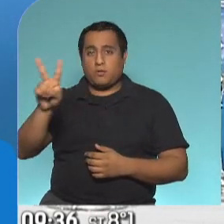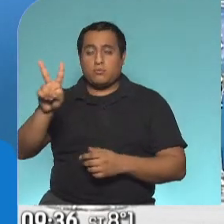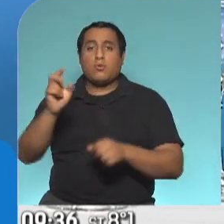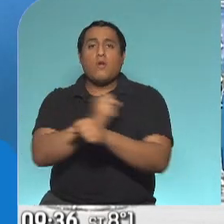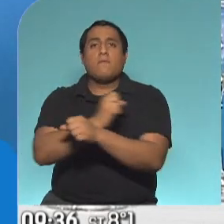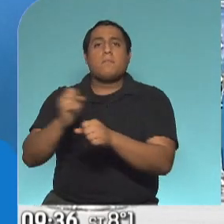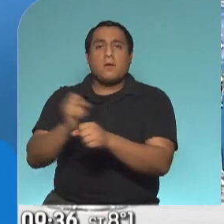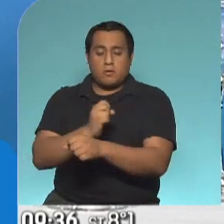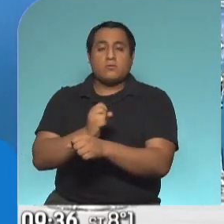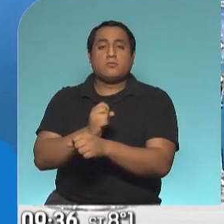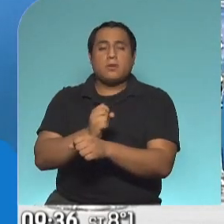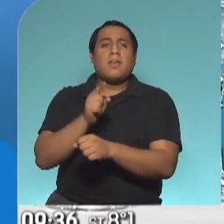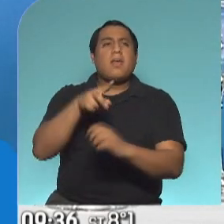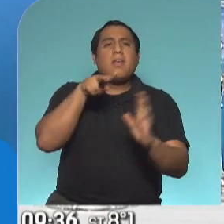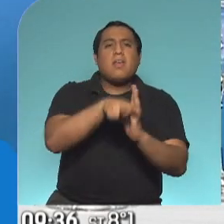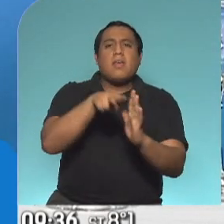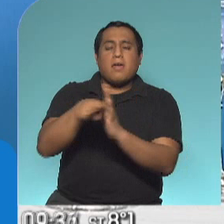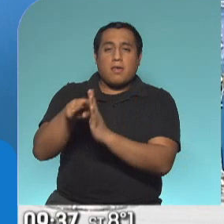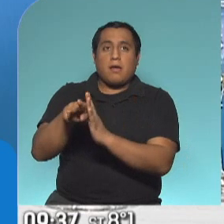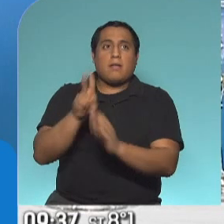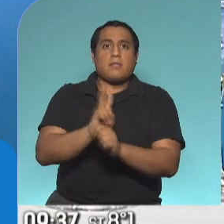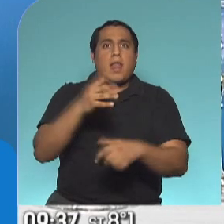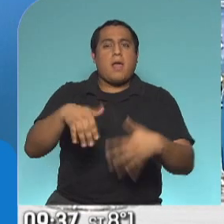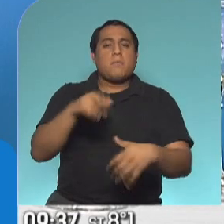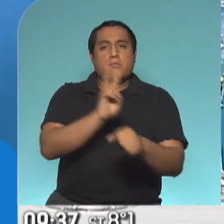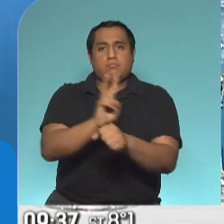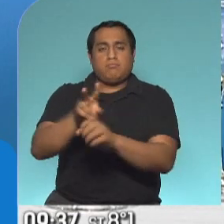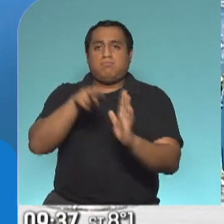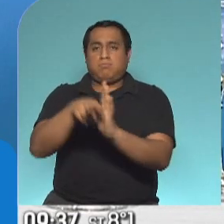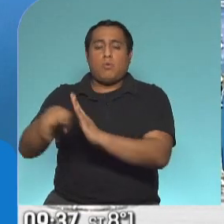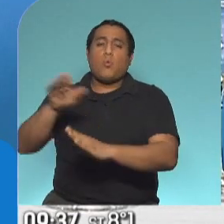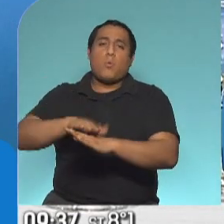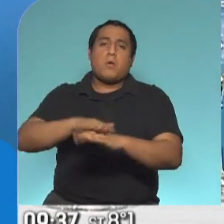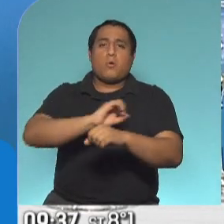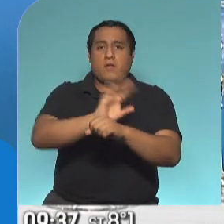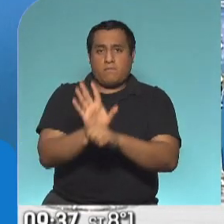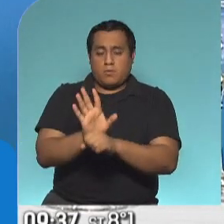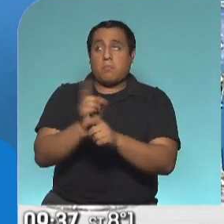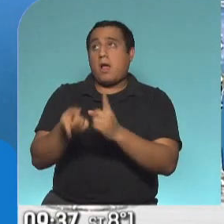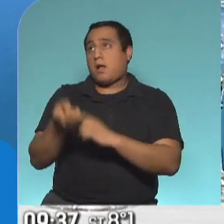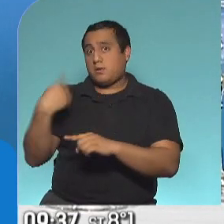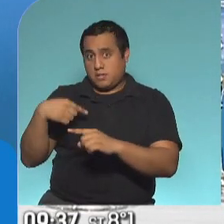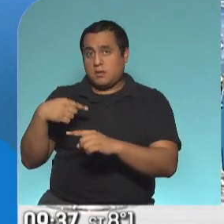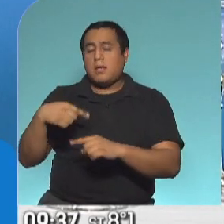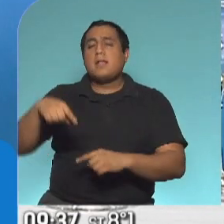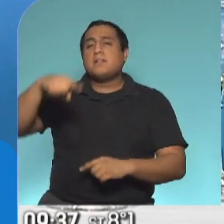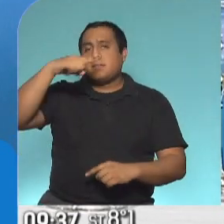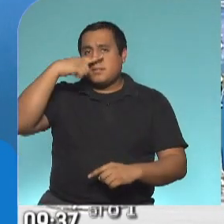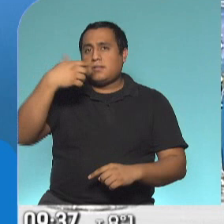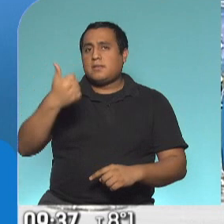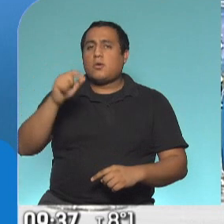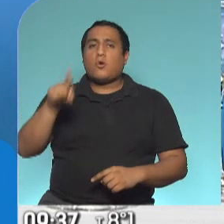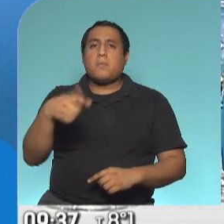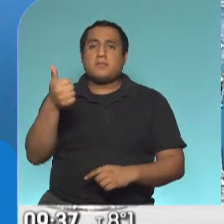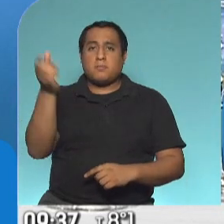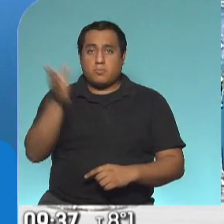casos confirmados que se encuentran internados en terapia intensiva por cubrir en la jornada de ayer un 76,6